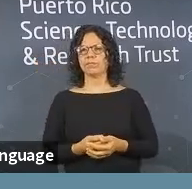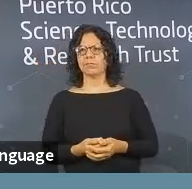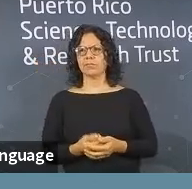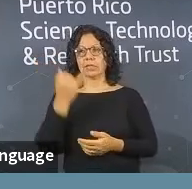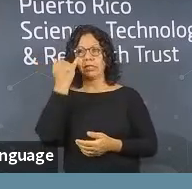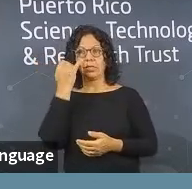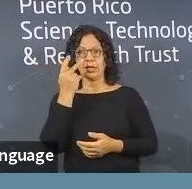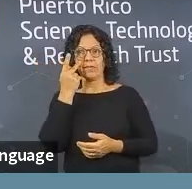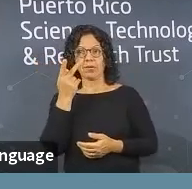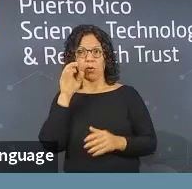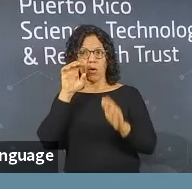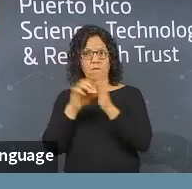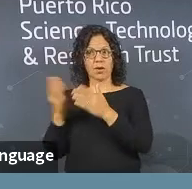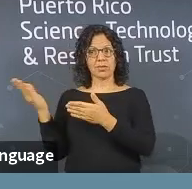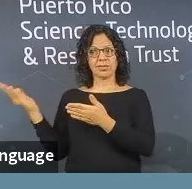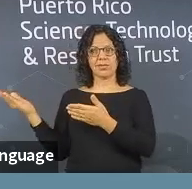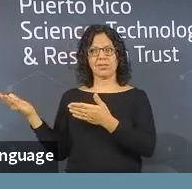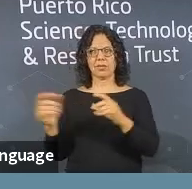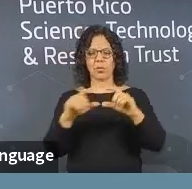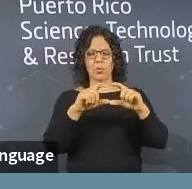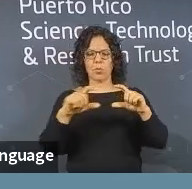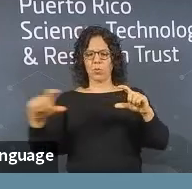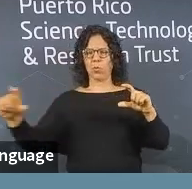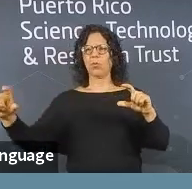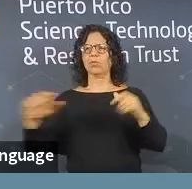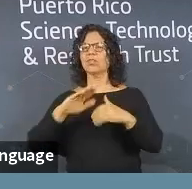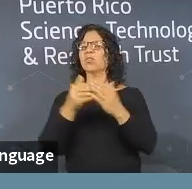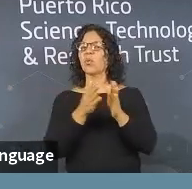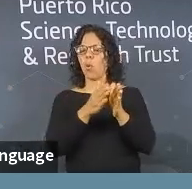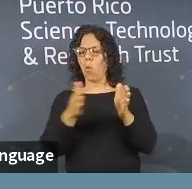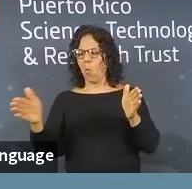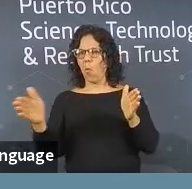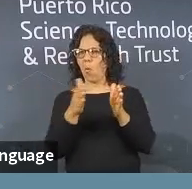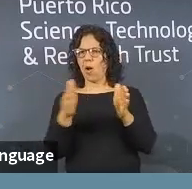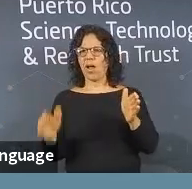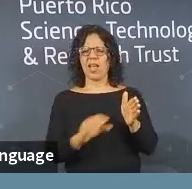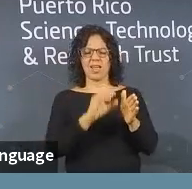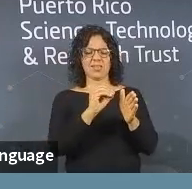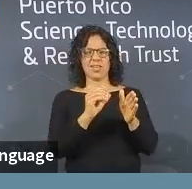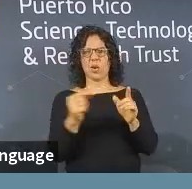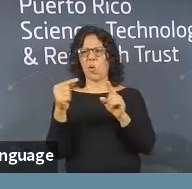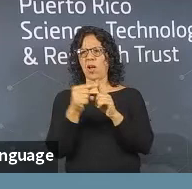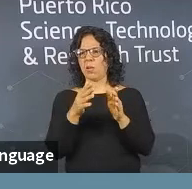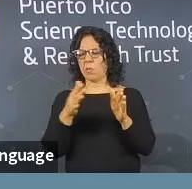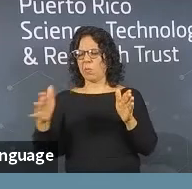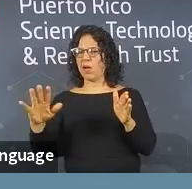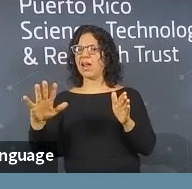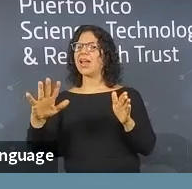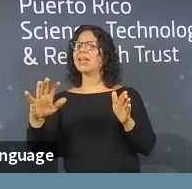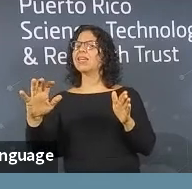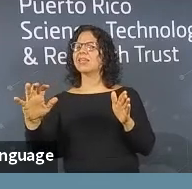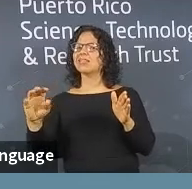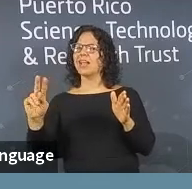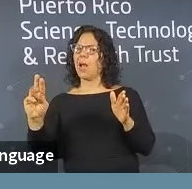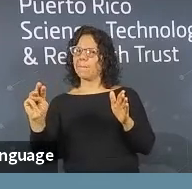en esta imagen nos enseña todo el rango, desde 0 hasta 500 micras o más, y todos